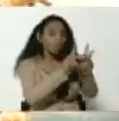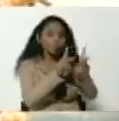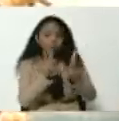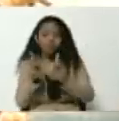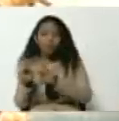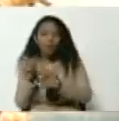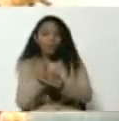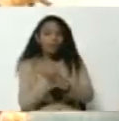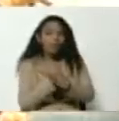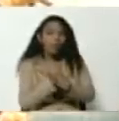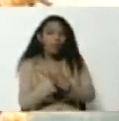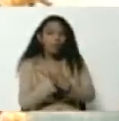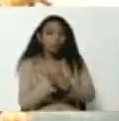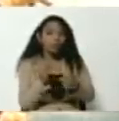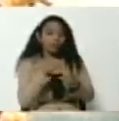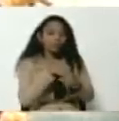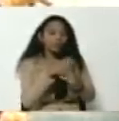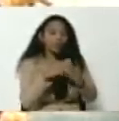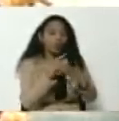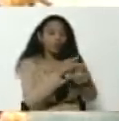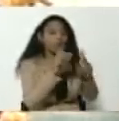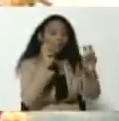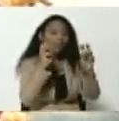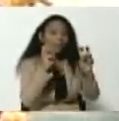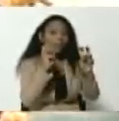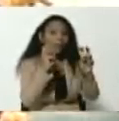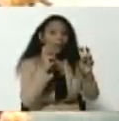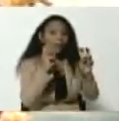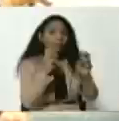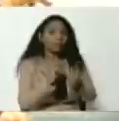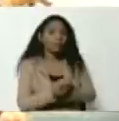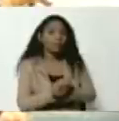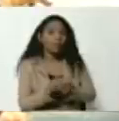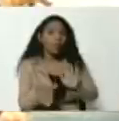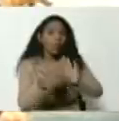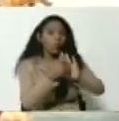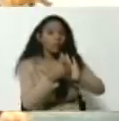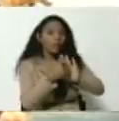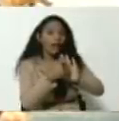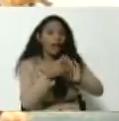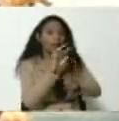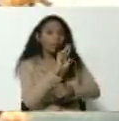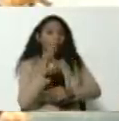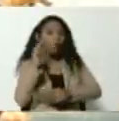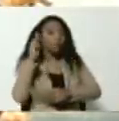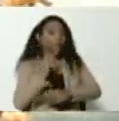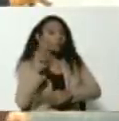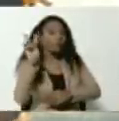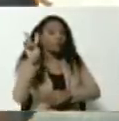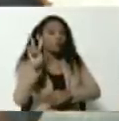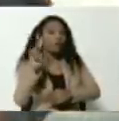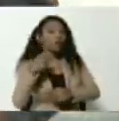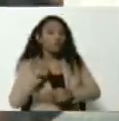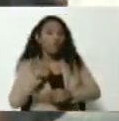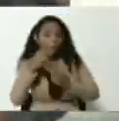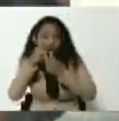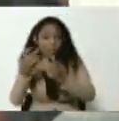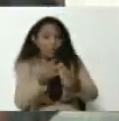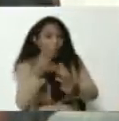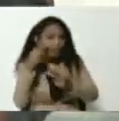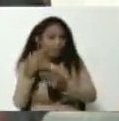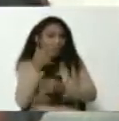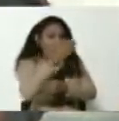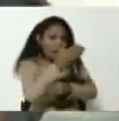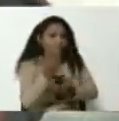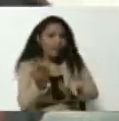se incluyen todos estos hechos lesivos contra la República Bolivariana de Venezuela. Yo los invito a que vayan